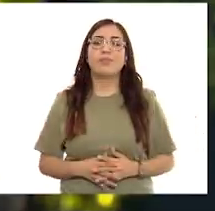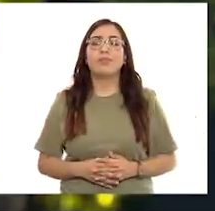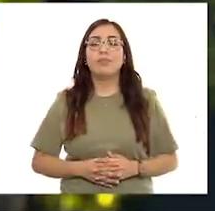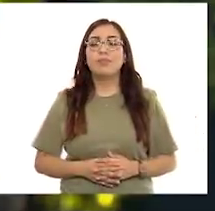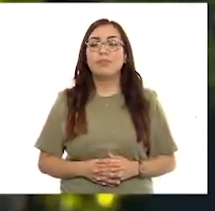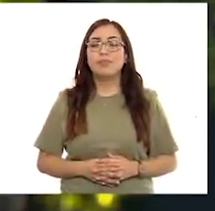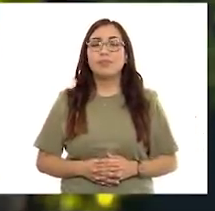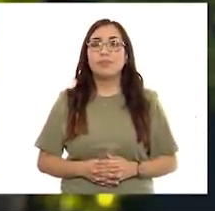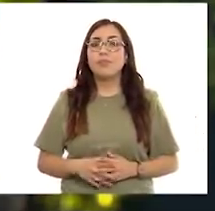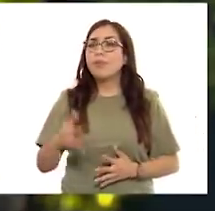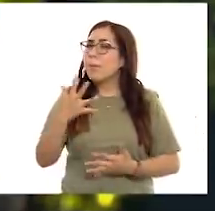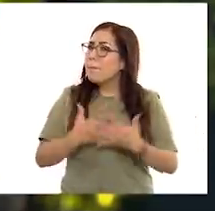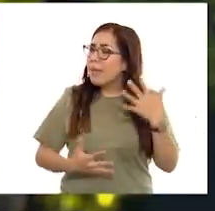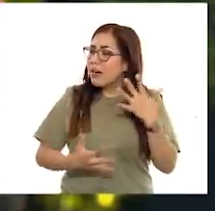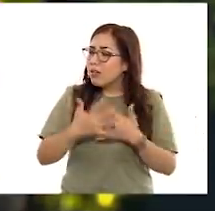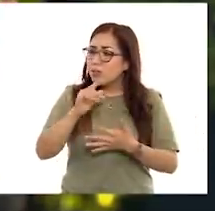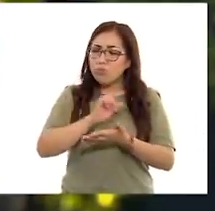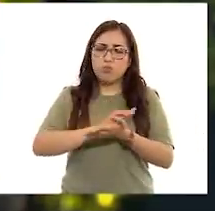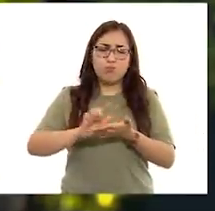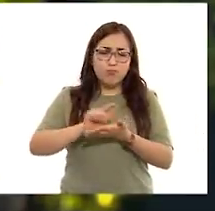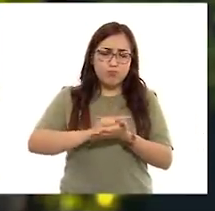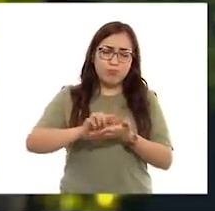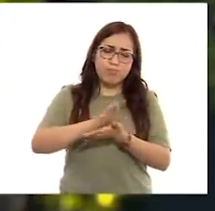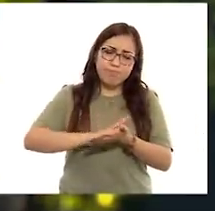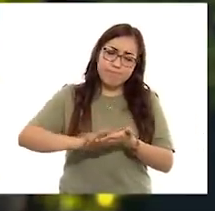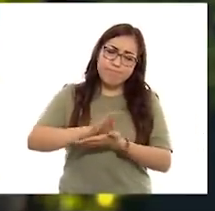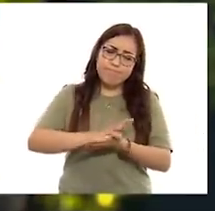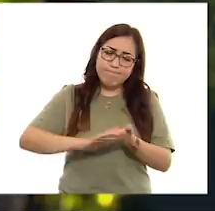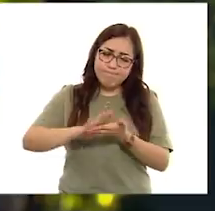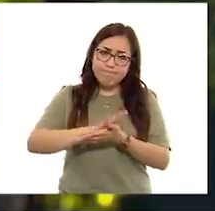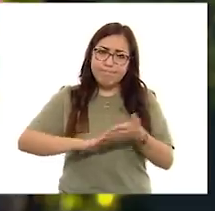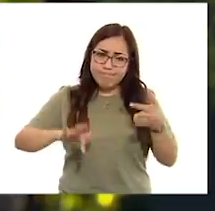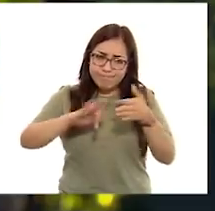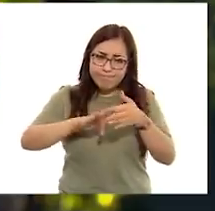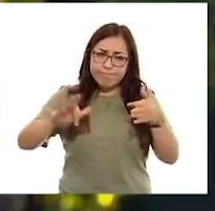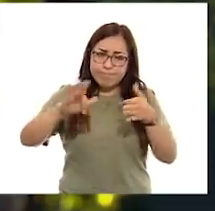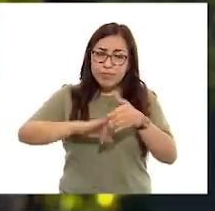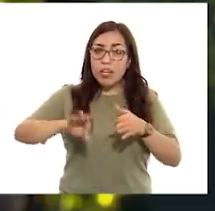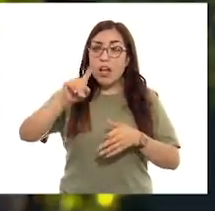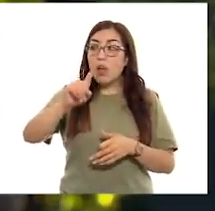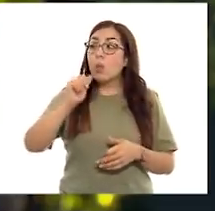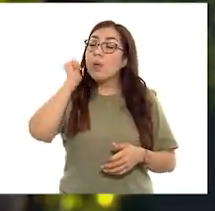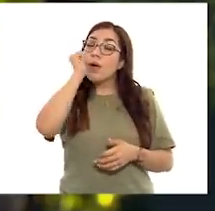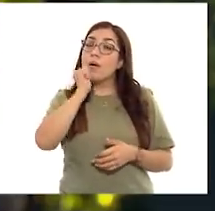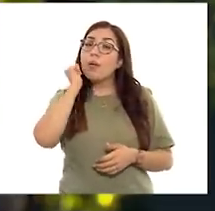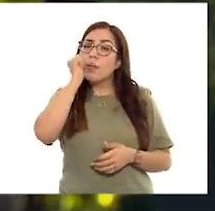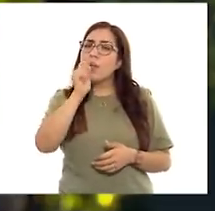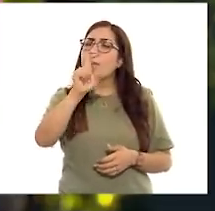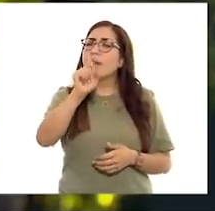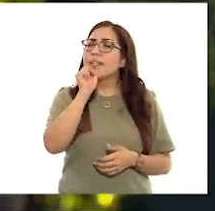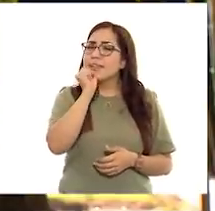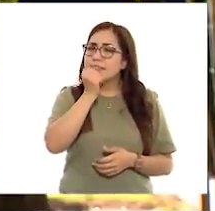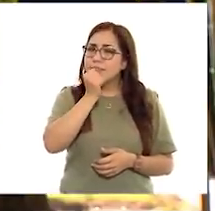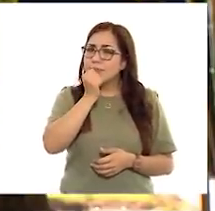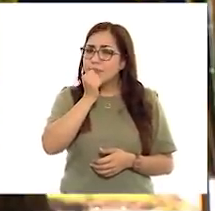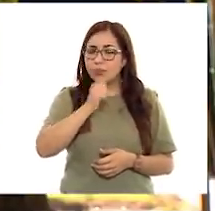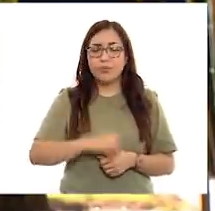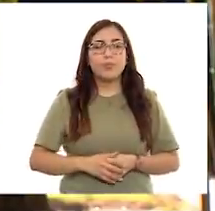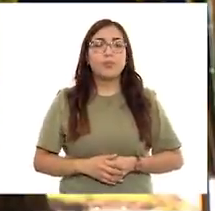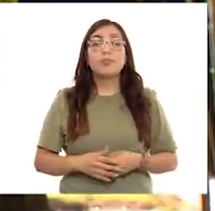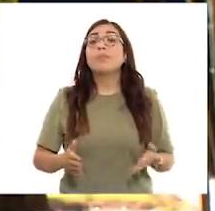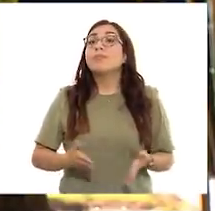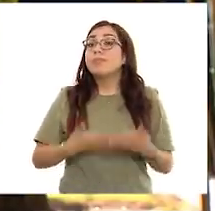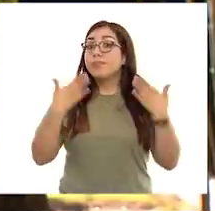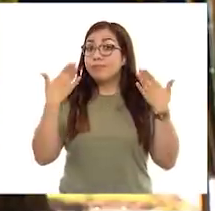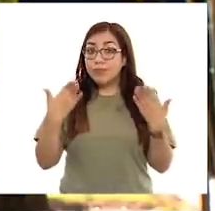cubrebocas. Lava tus manos frecuentemente con agua y con jabón por lo menos durante 20 segundos. Ahora